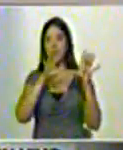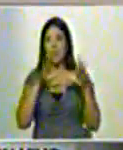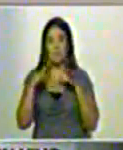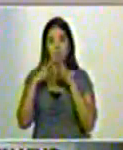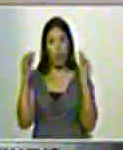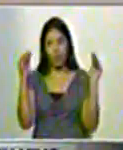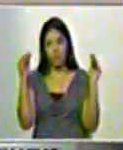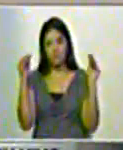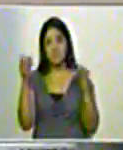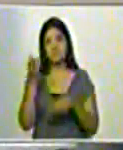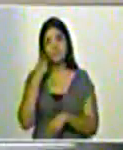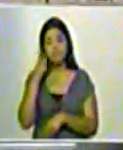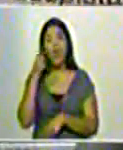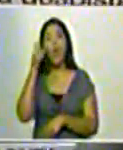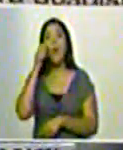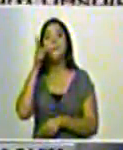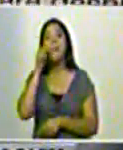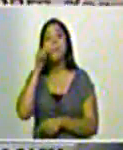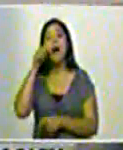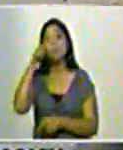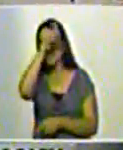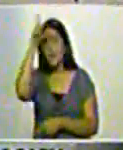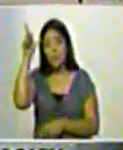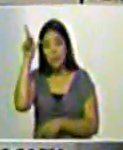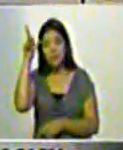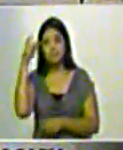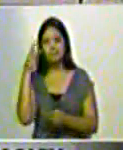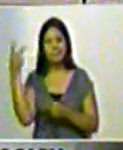Ojo, Leopoldo López Gil. ¿Qué es esto?